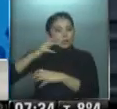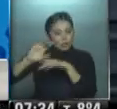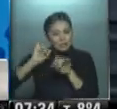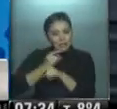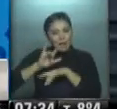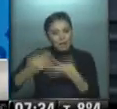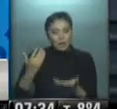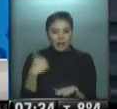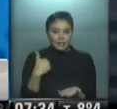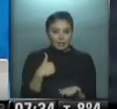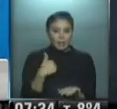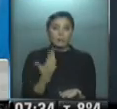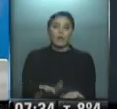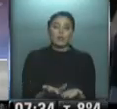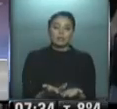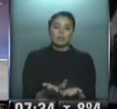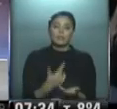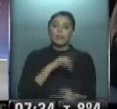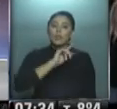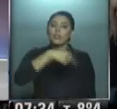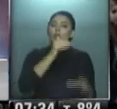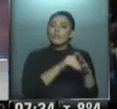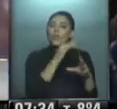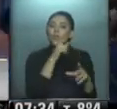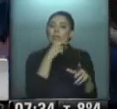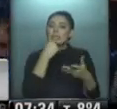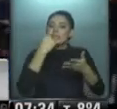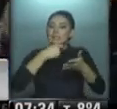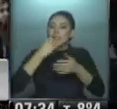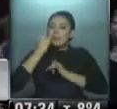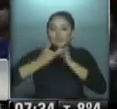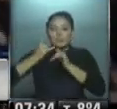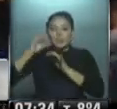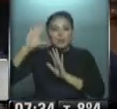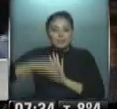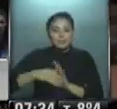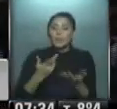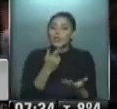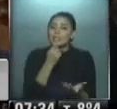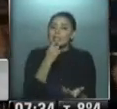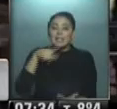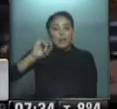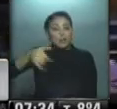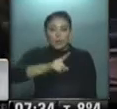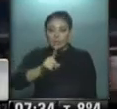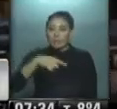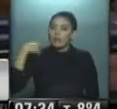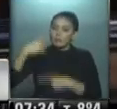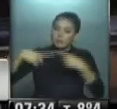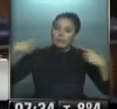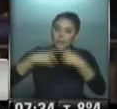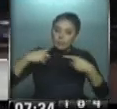favor de argentina porque le quitaría argumentación a los fondos buitres pero es toda una especulación si dice que no sigue la pelea